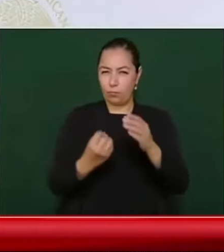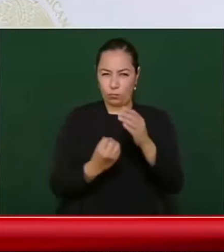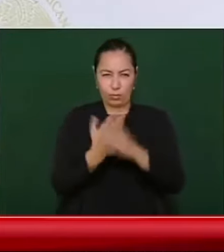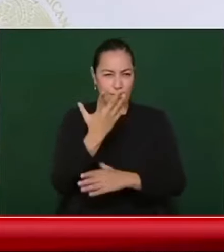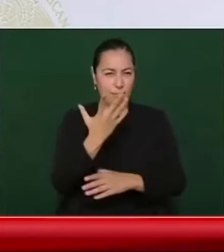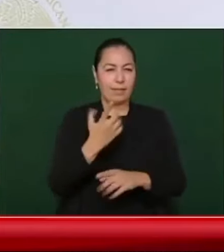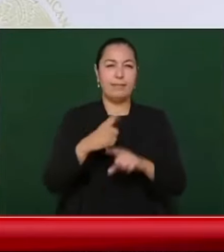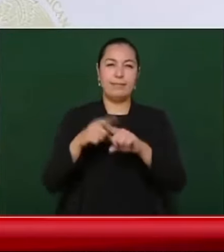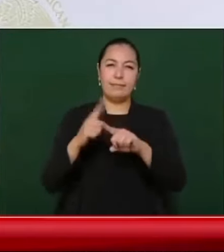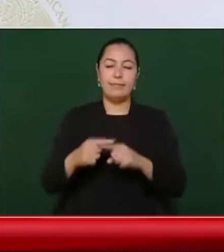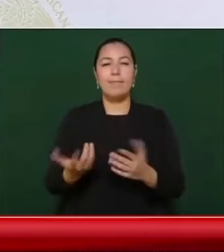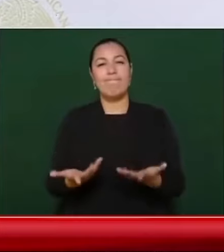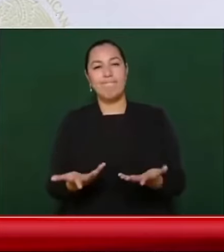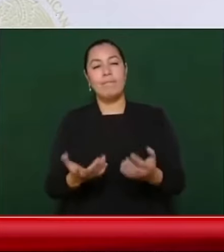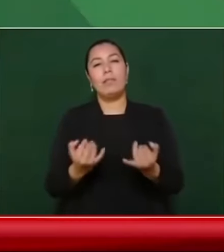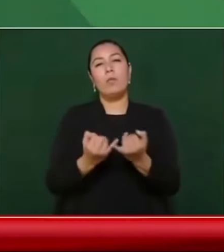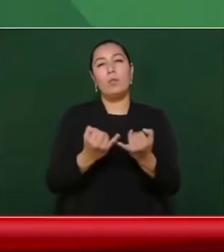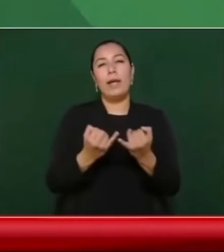en capital